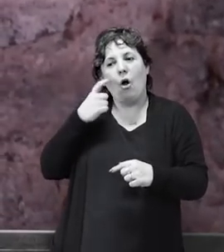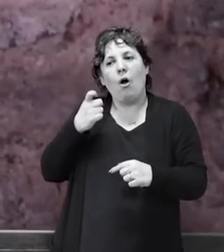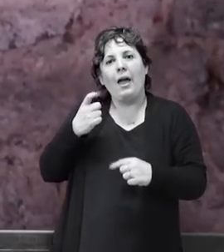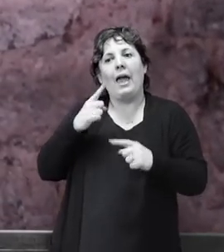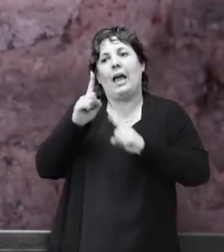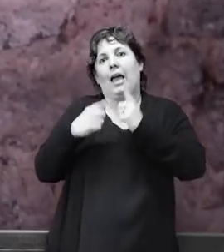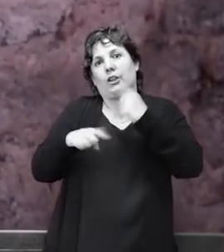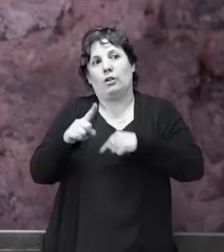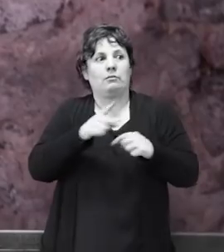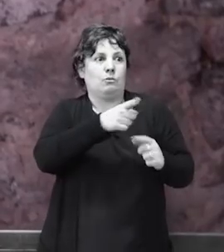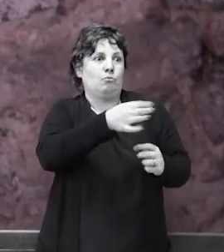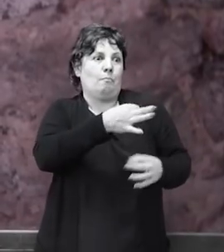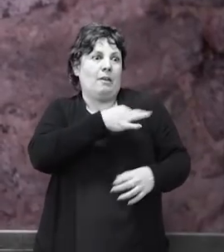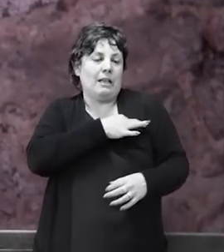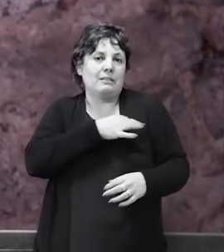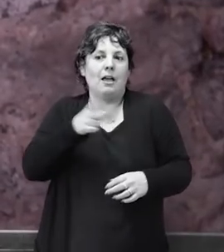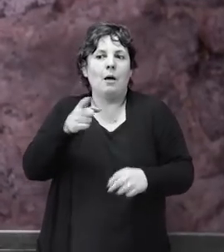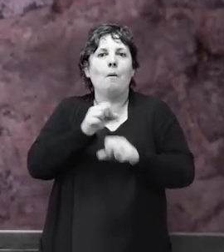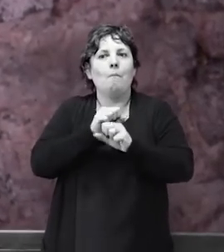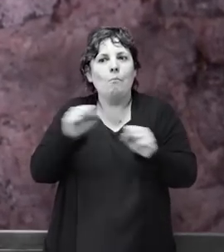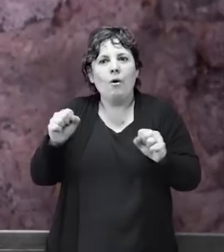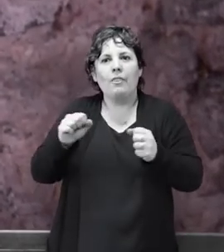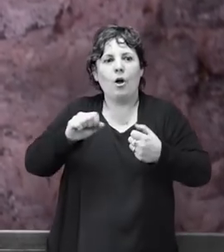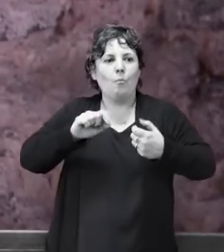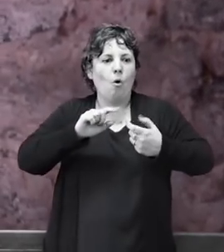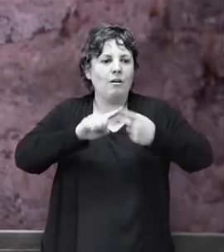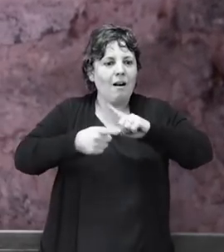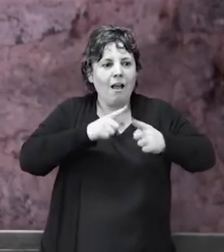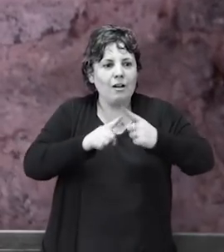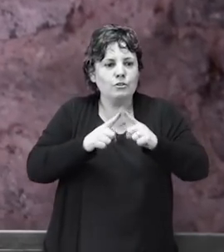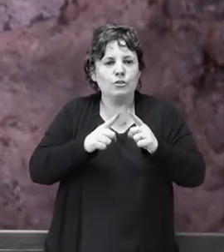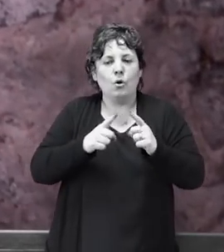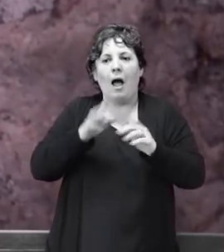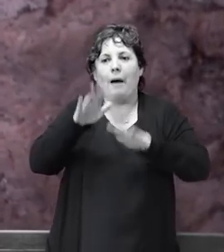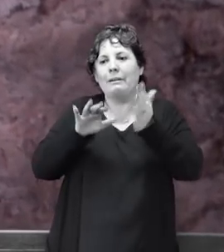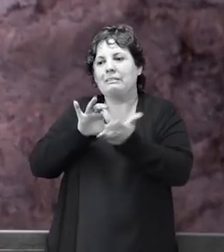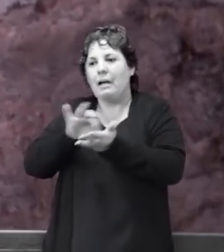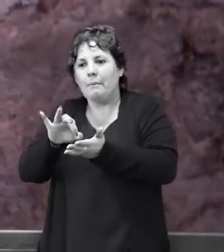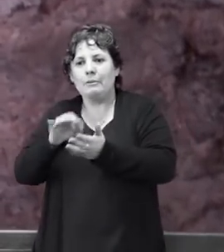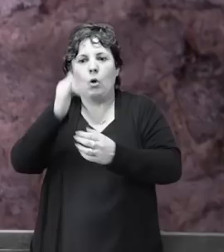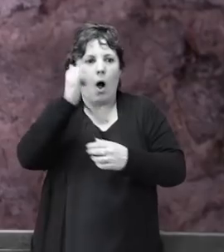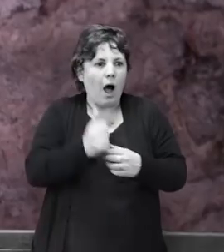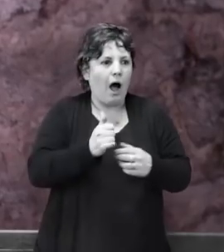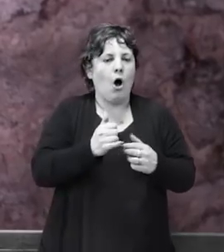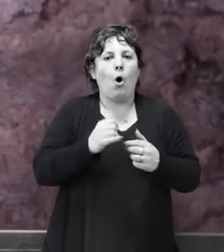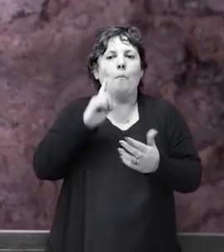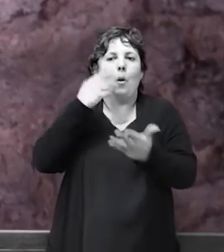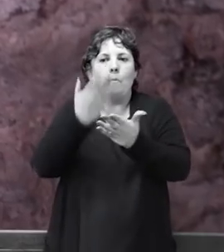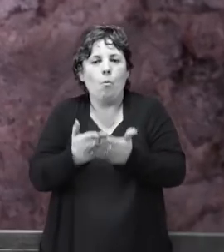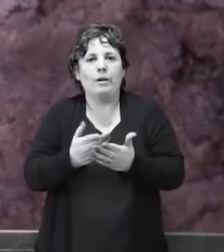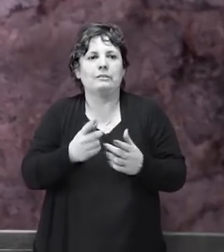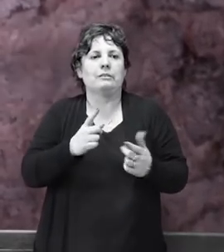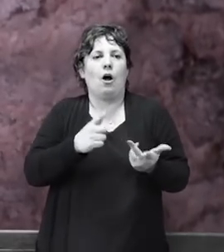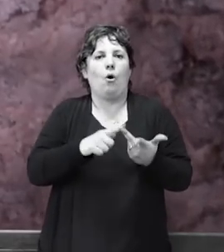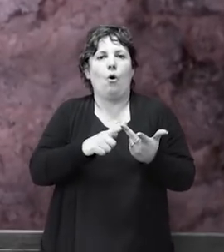en alguna medida, como vos decís, interrelacionar los servicios, los recursos como política también